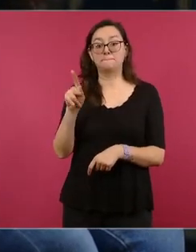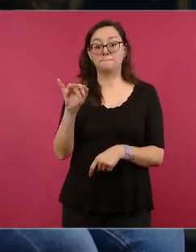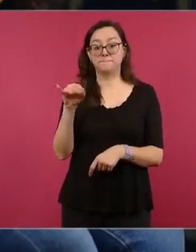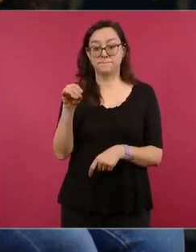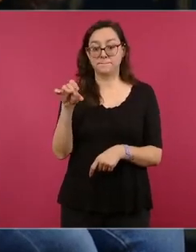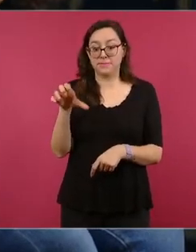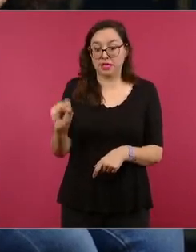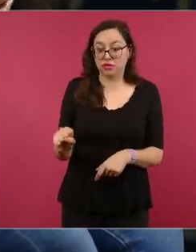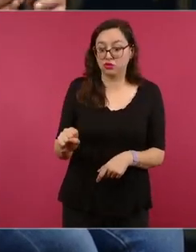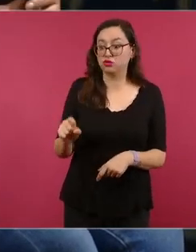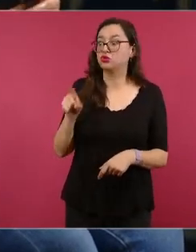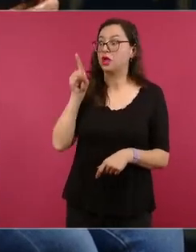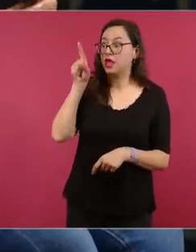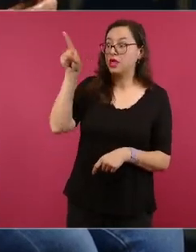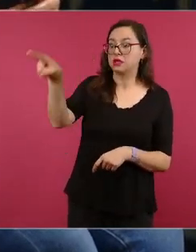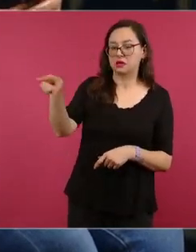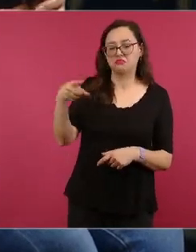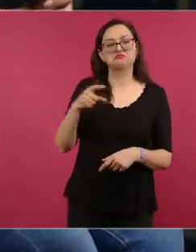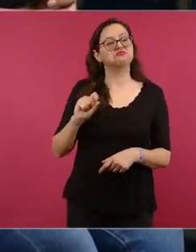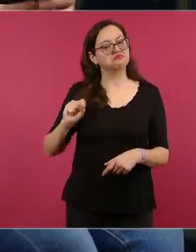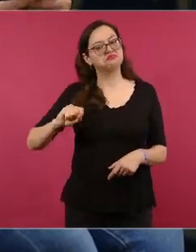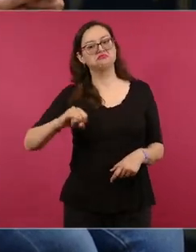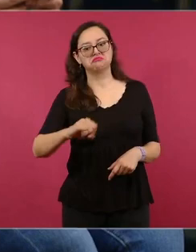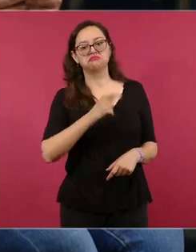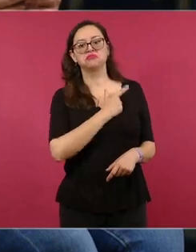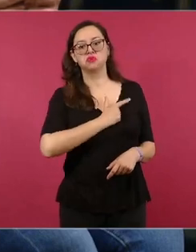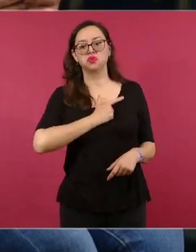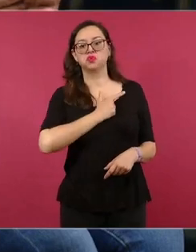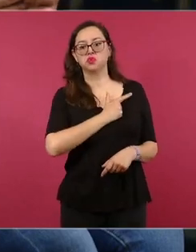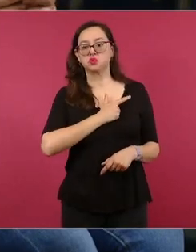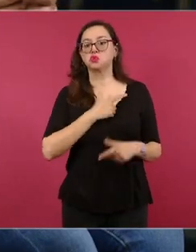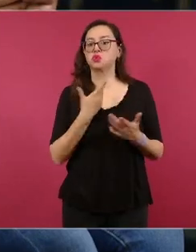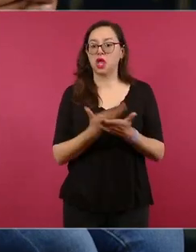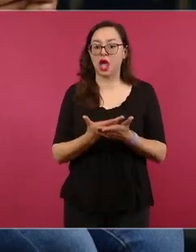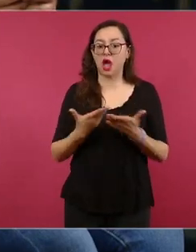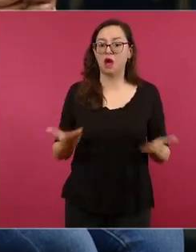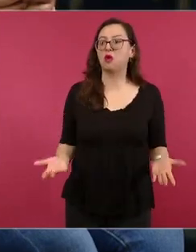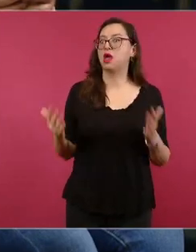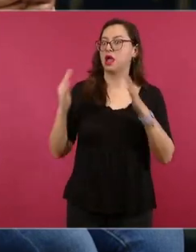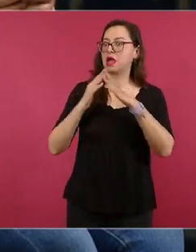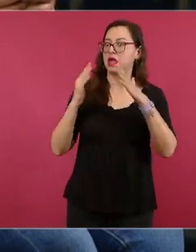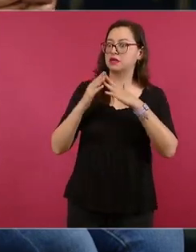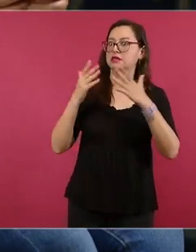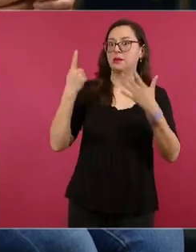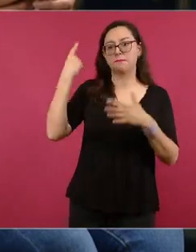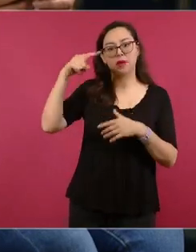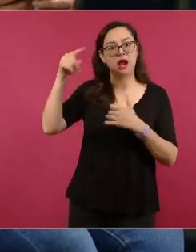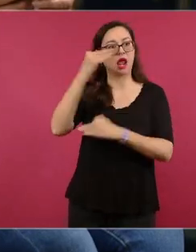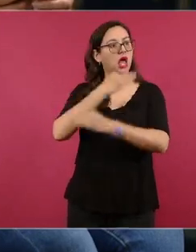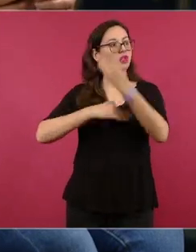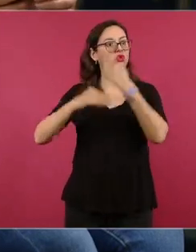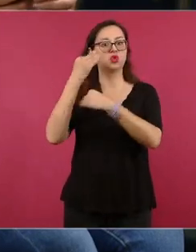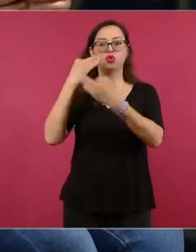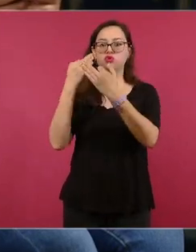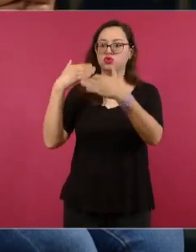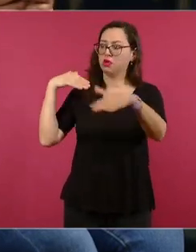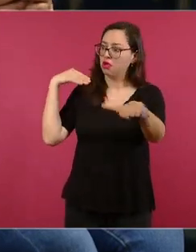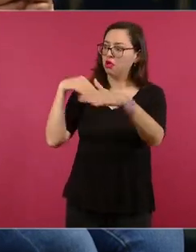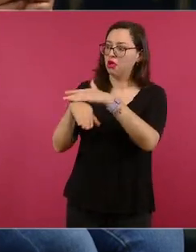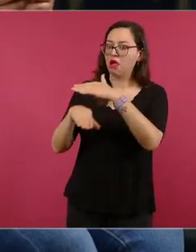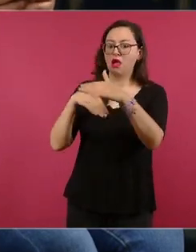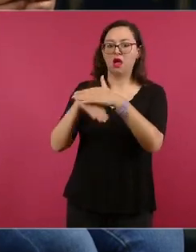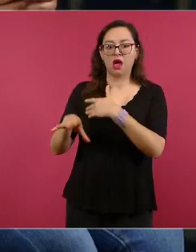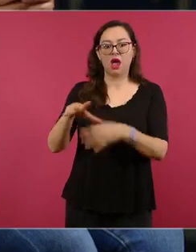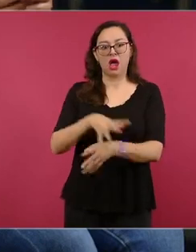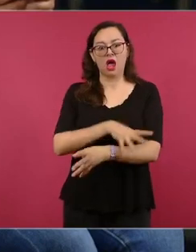su misión y visión de hacer del complejo cultural, hoy Casa del Pueblo, un lugar incluyente cuya vocación ha